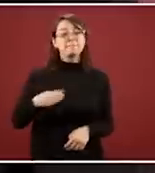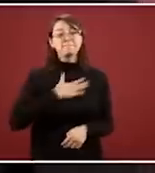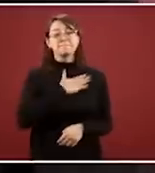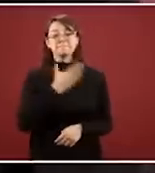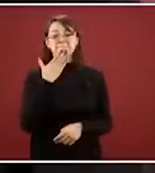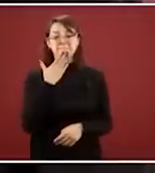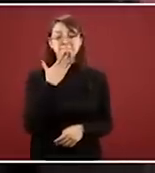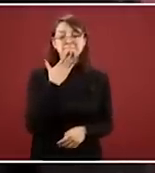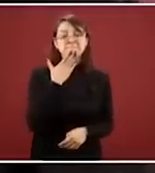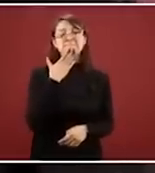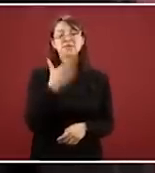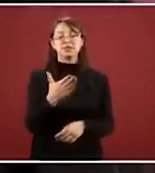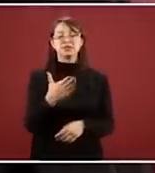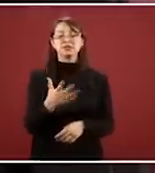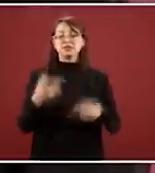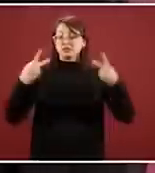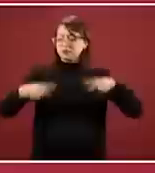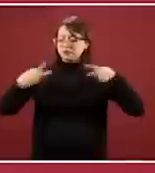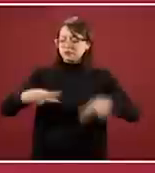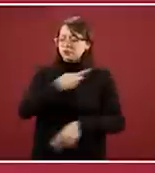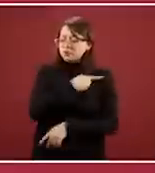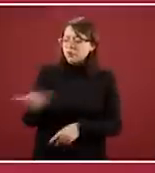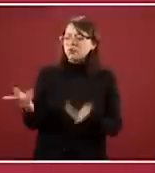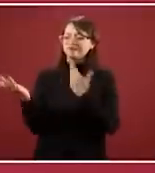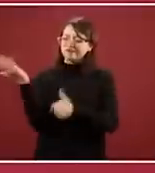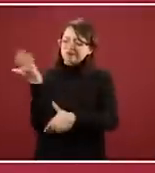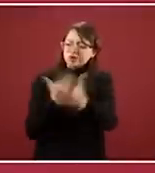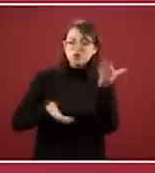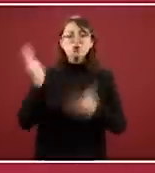Quiero que le vaya muy bien a los pobres,